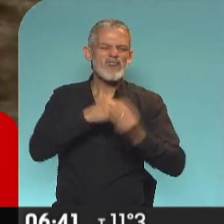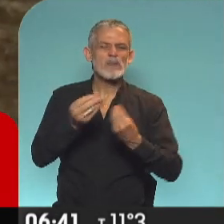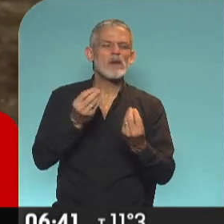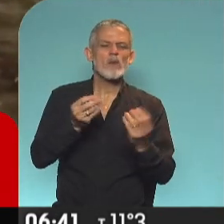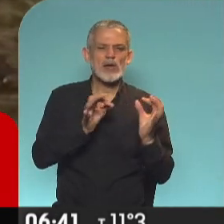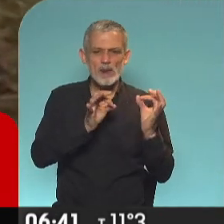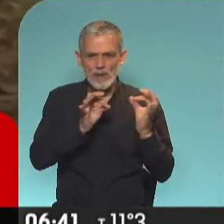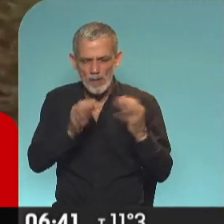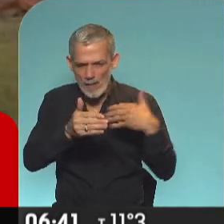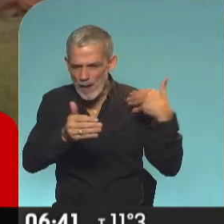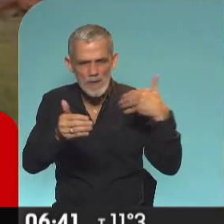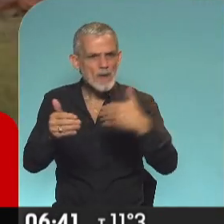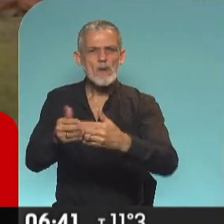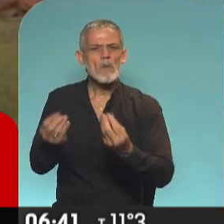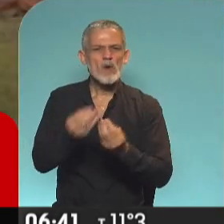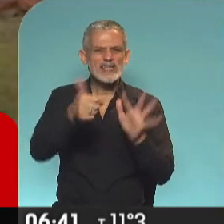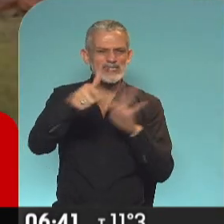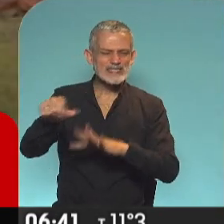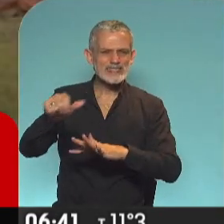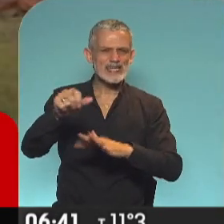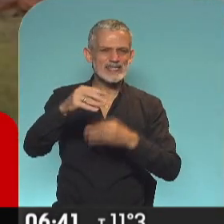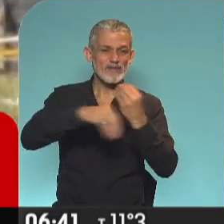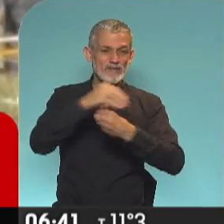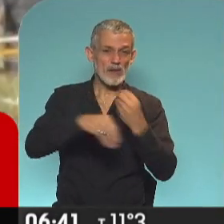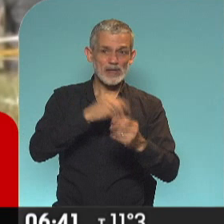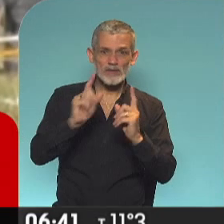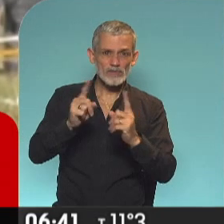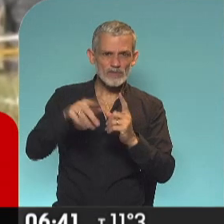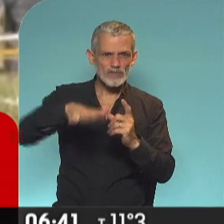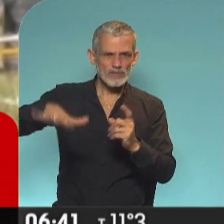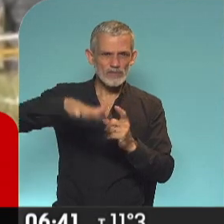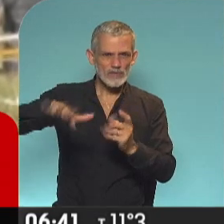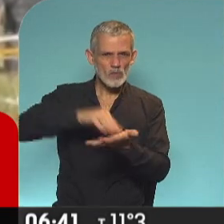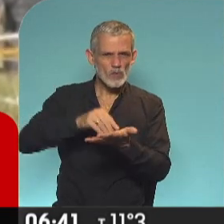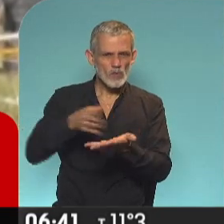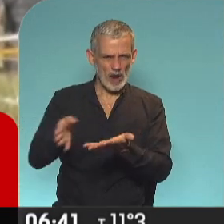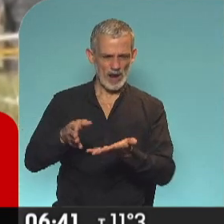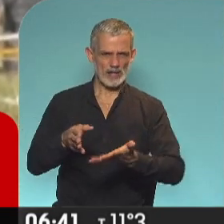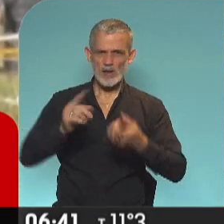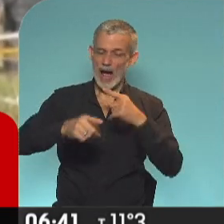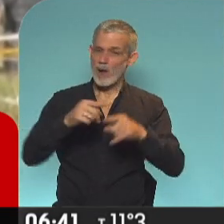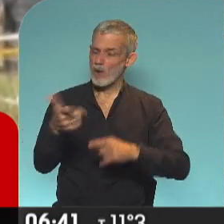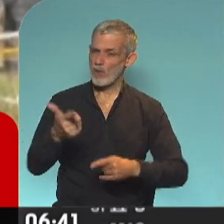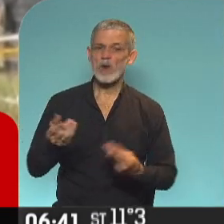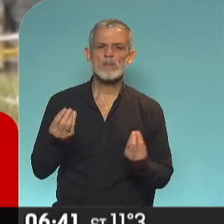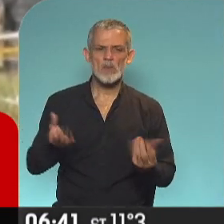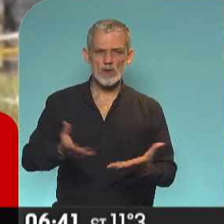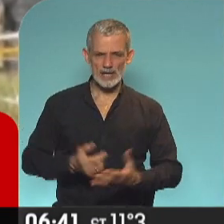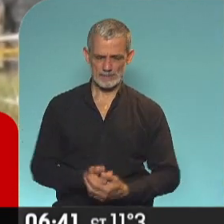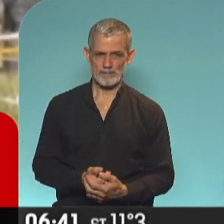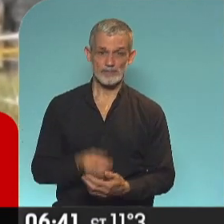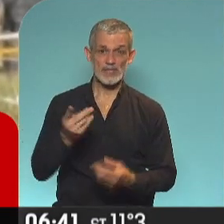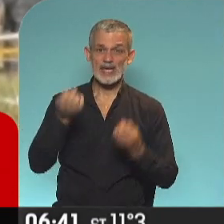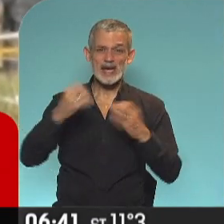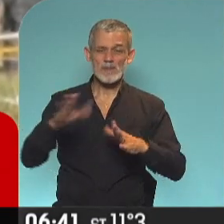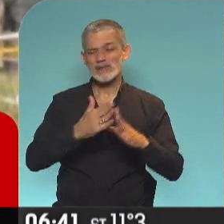llega a esta instancia con 600 familias que todavía permanecen en el predio y que no hubo acuerdo. No hubo acuerdo. Recordemos que esto se